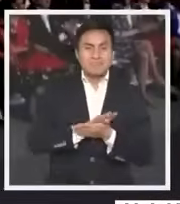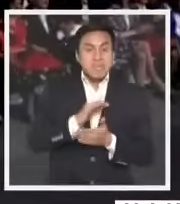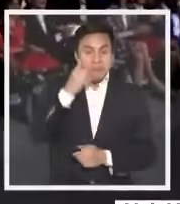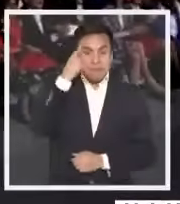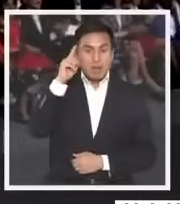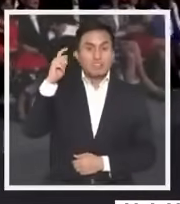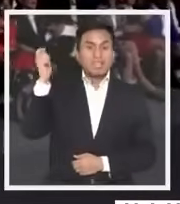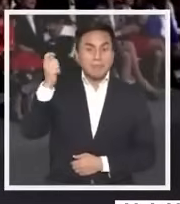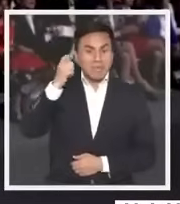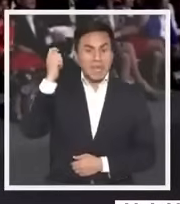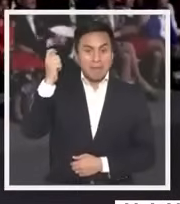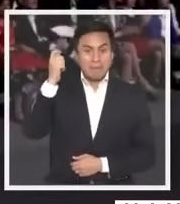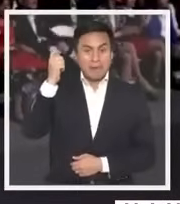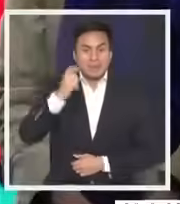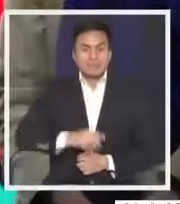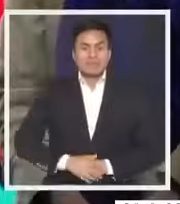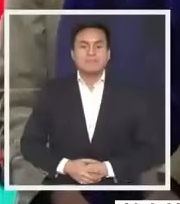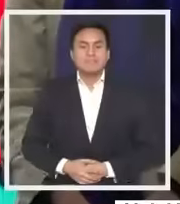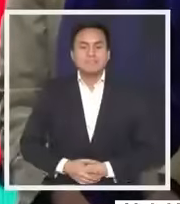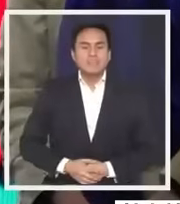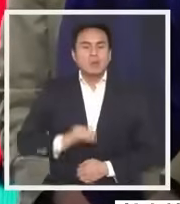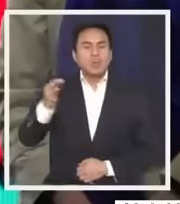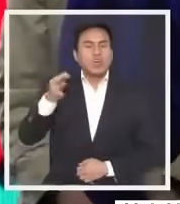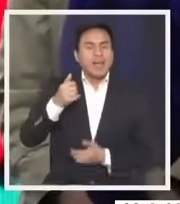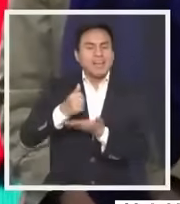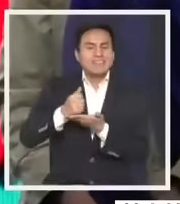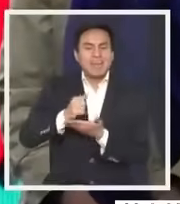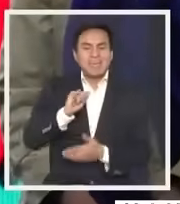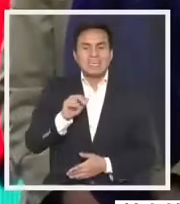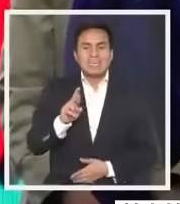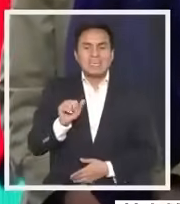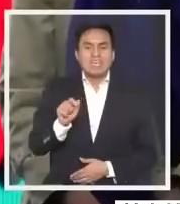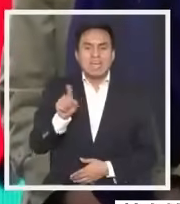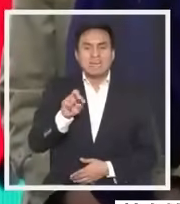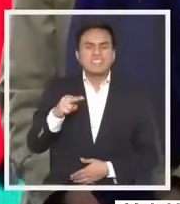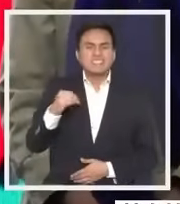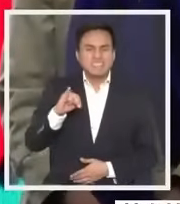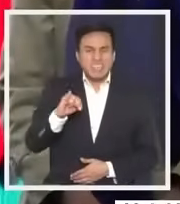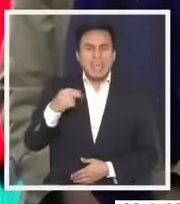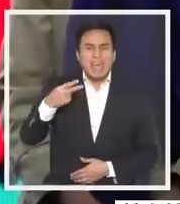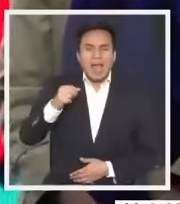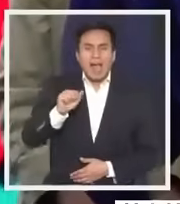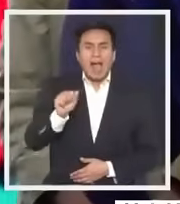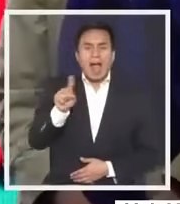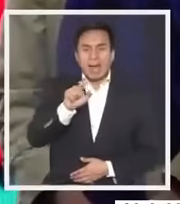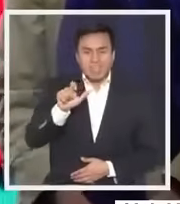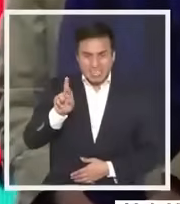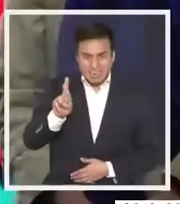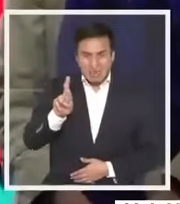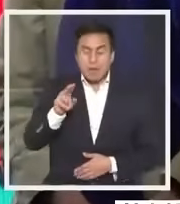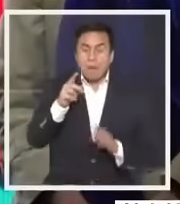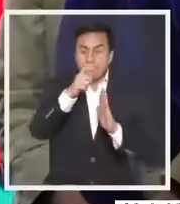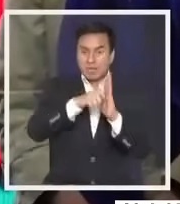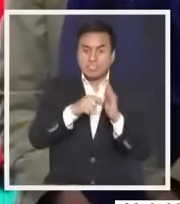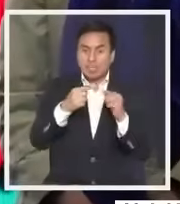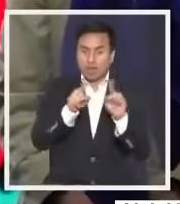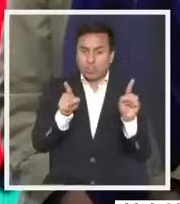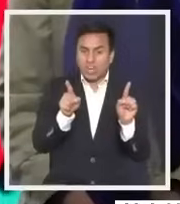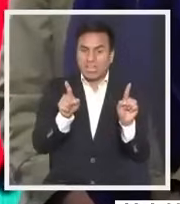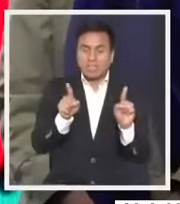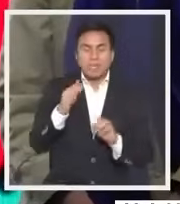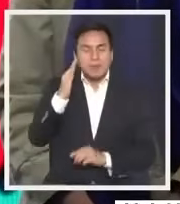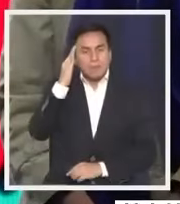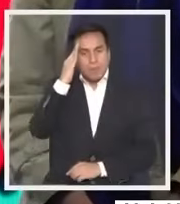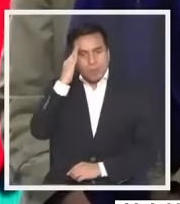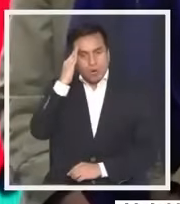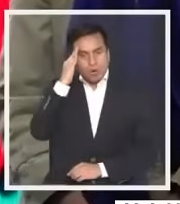Pero septiembre, como decía la alcaldesa Iracy Hasler, es también un mes de contrastes, es un mes de